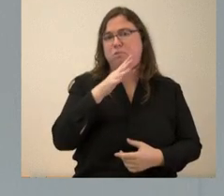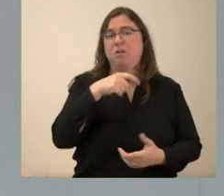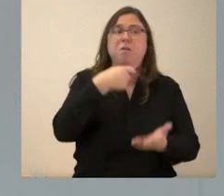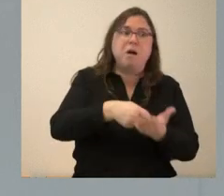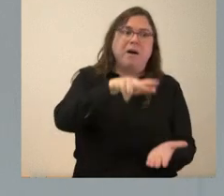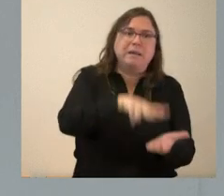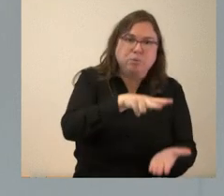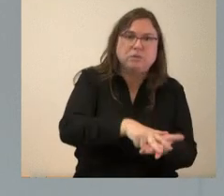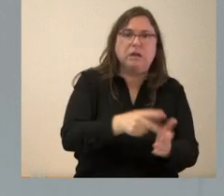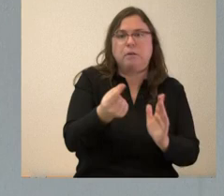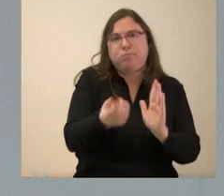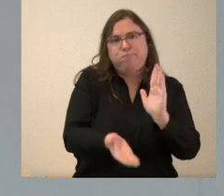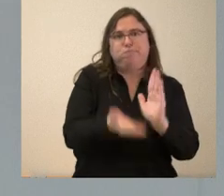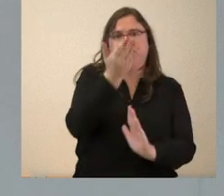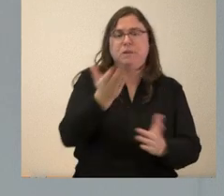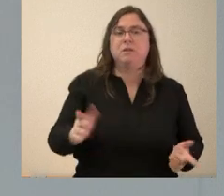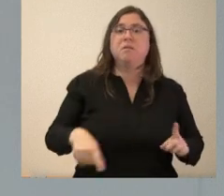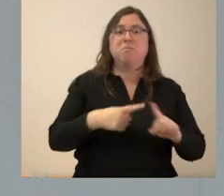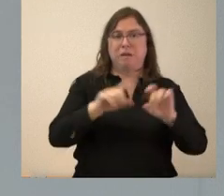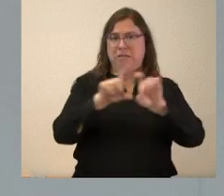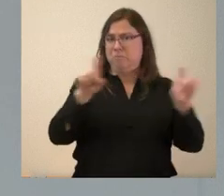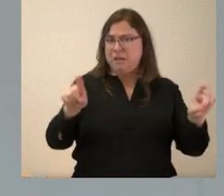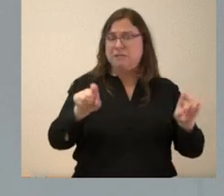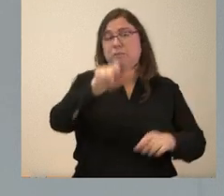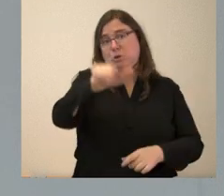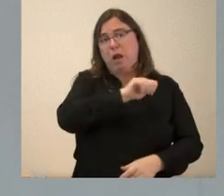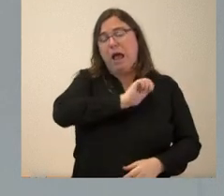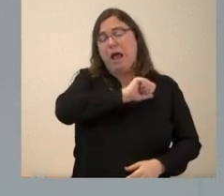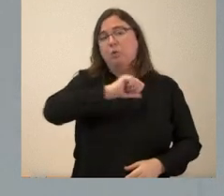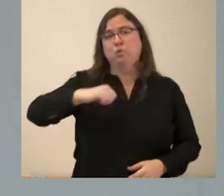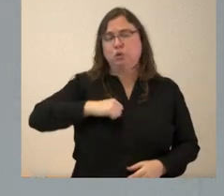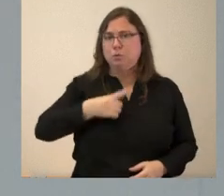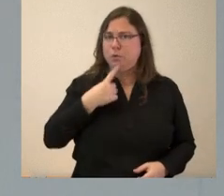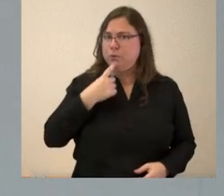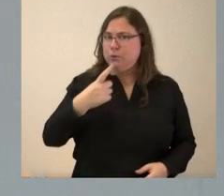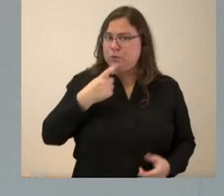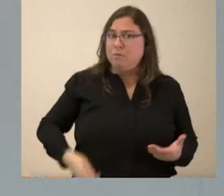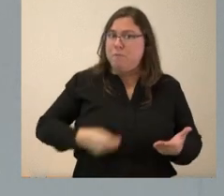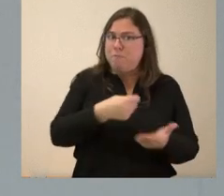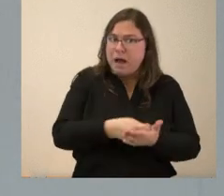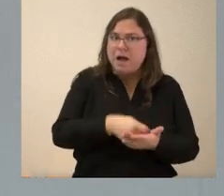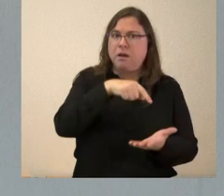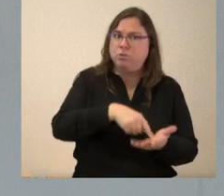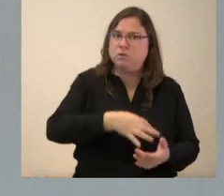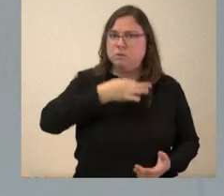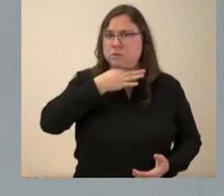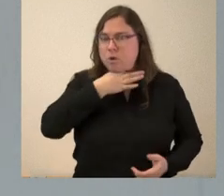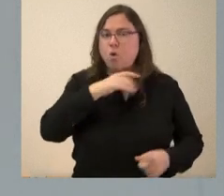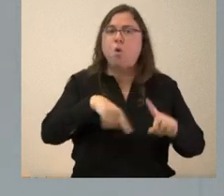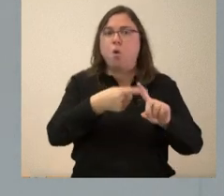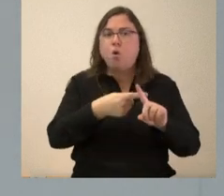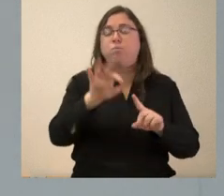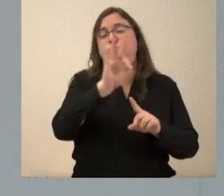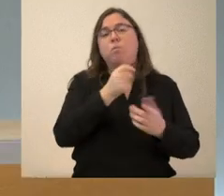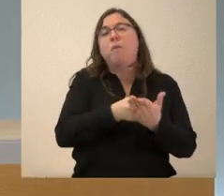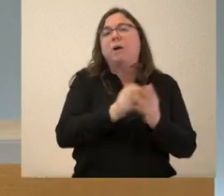de esas hipotecas y la seguridad de los tipos de interés y muchas empresas y autónomos que están viendo con dificultades Pues el pago diario de sus impuestos o el pago diario de su